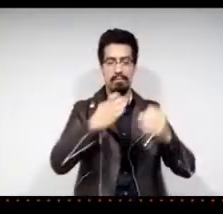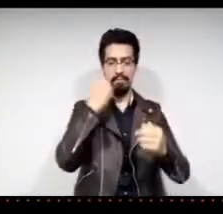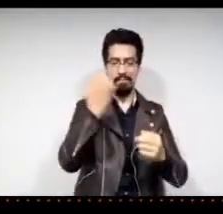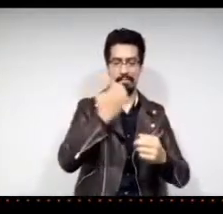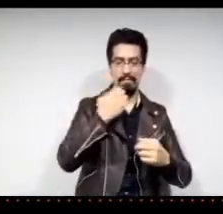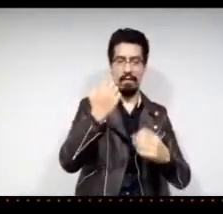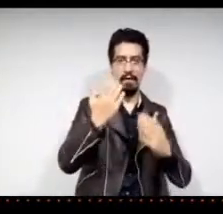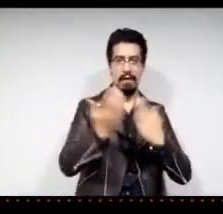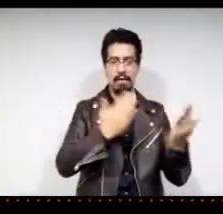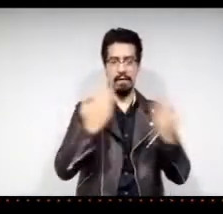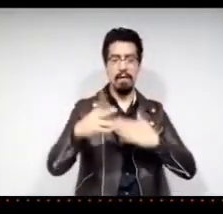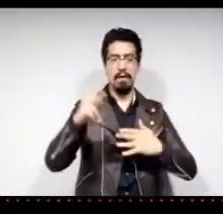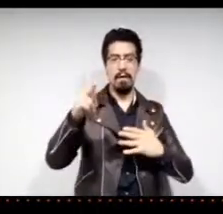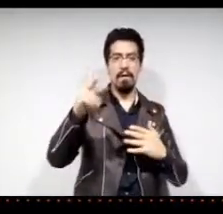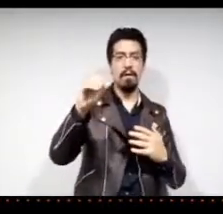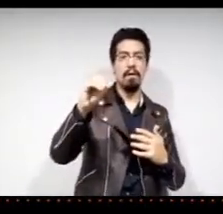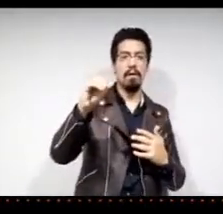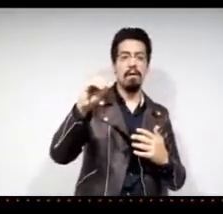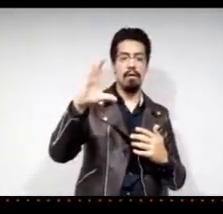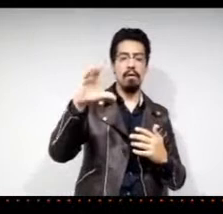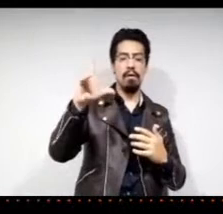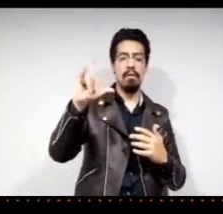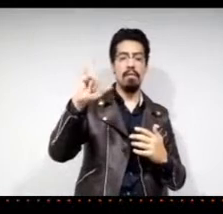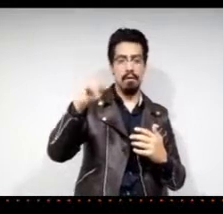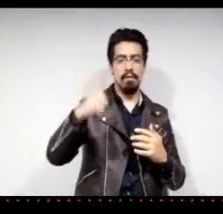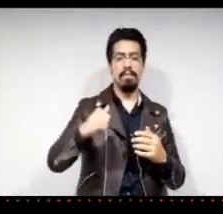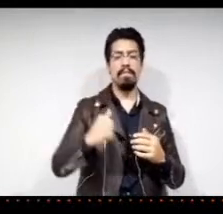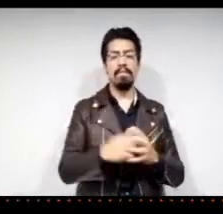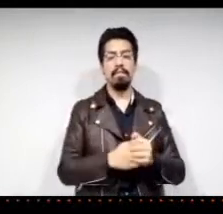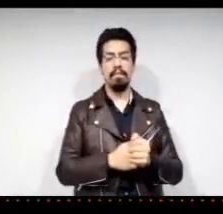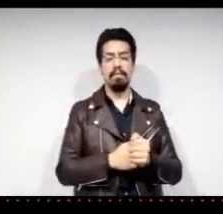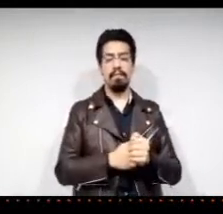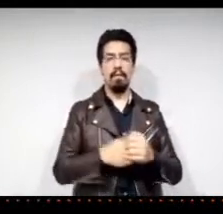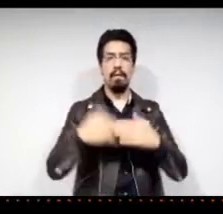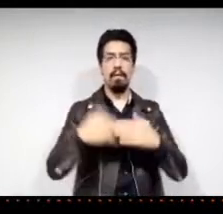una serie de insumos para proyectar escenarios de la